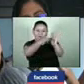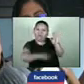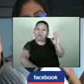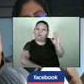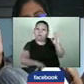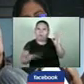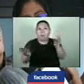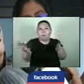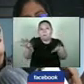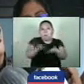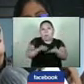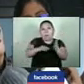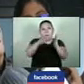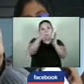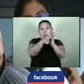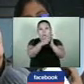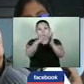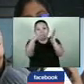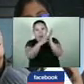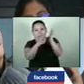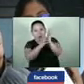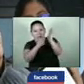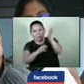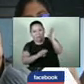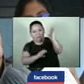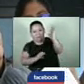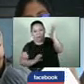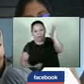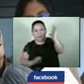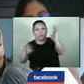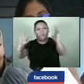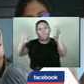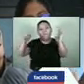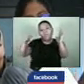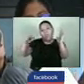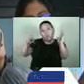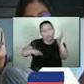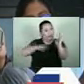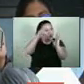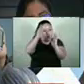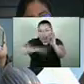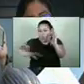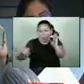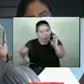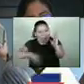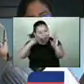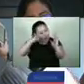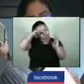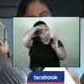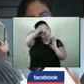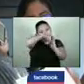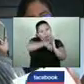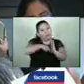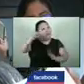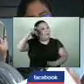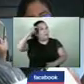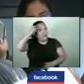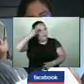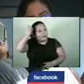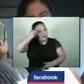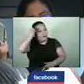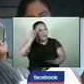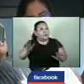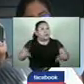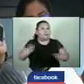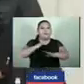a transcribir párrafos enteros del requerimiento fiscal sin hacer prácticamente ninguna alusión a los